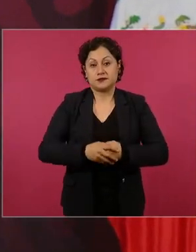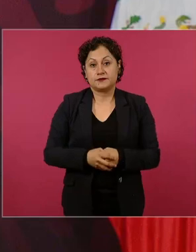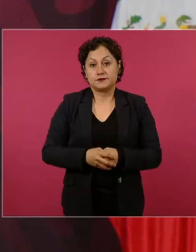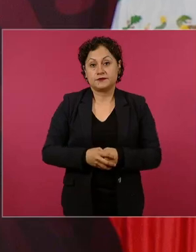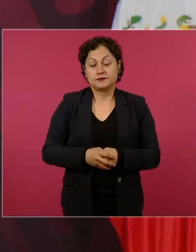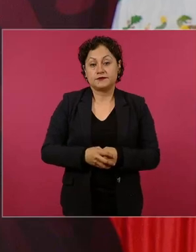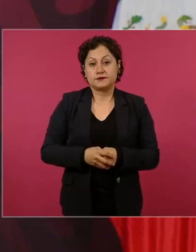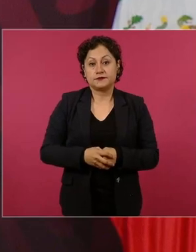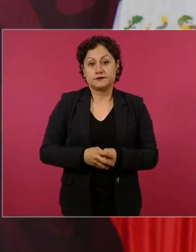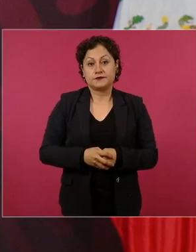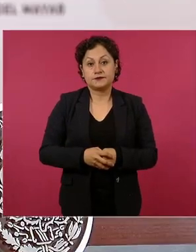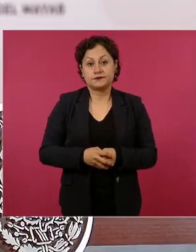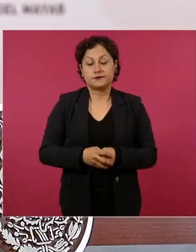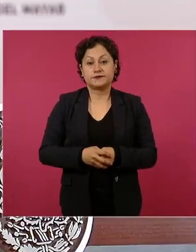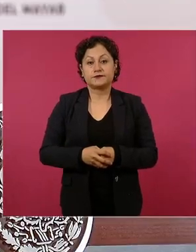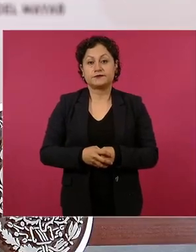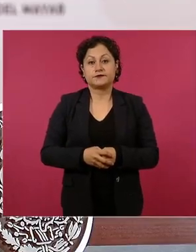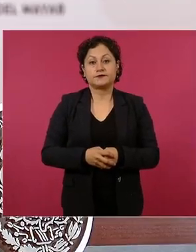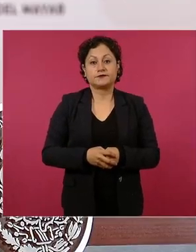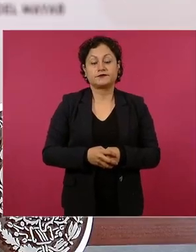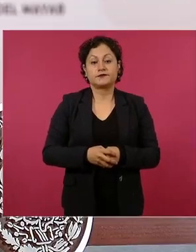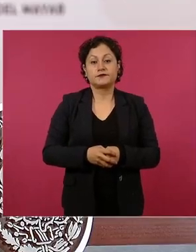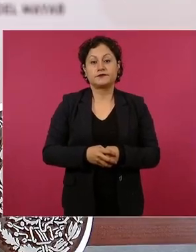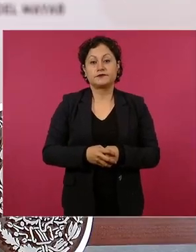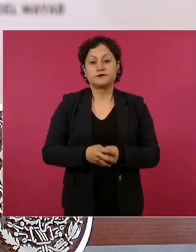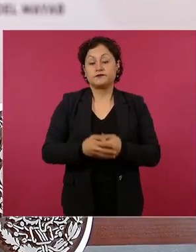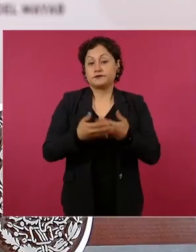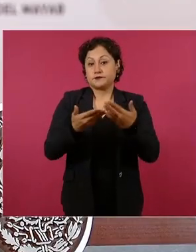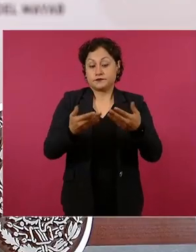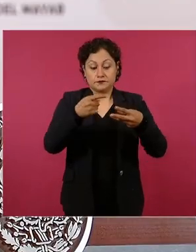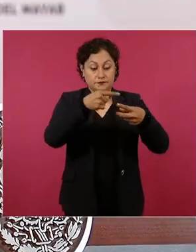Ahora a nosotros nos tocó